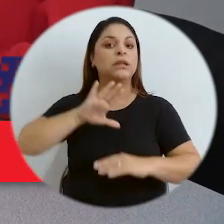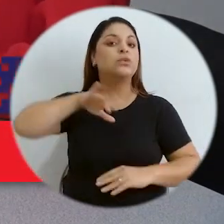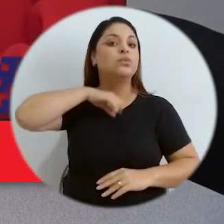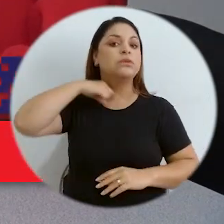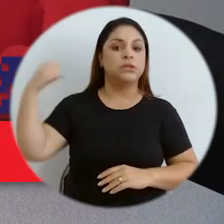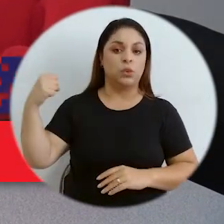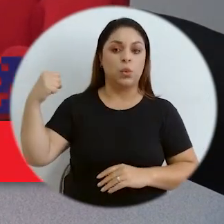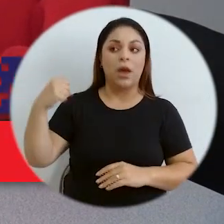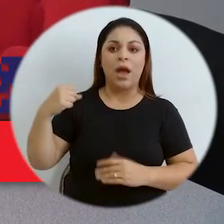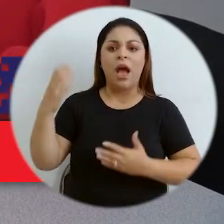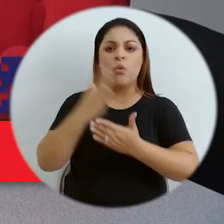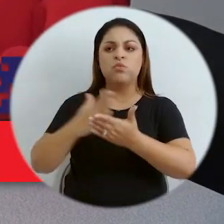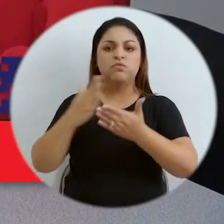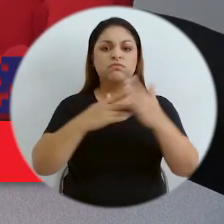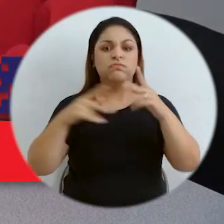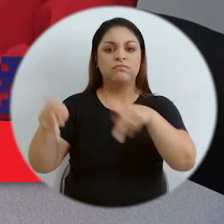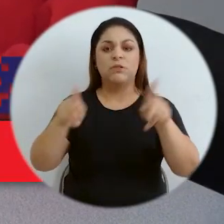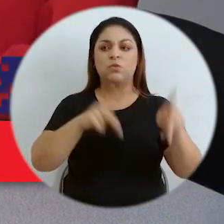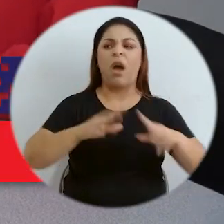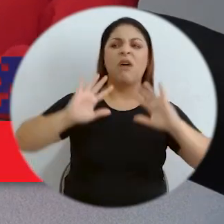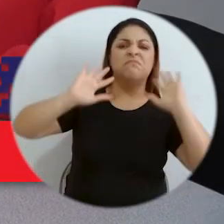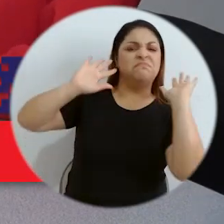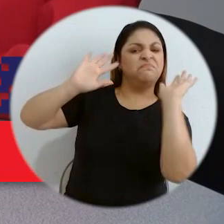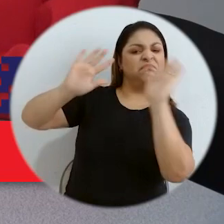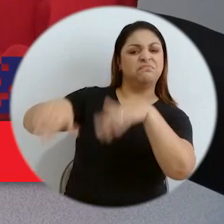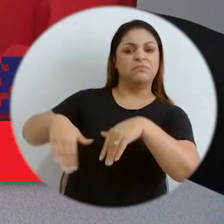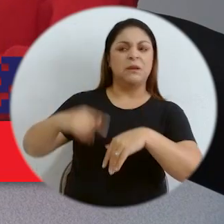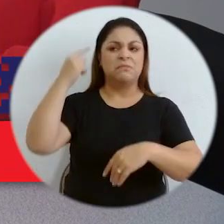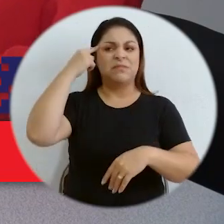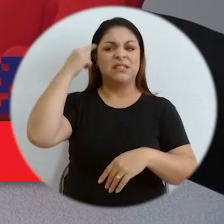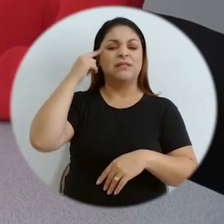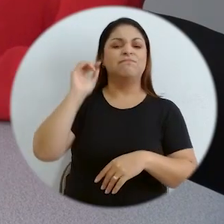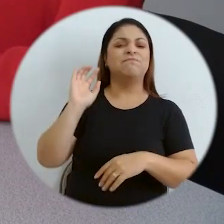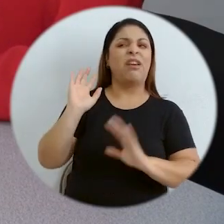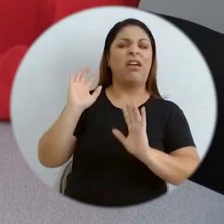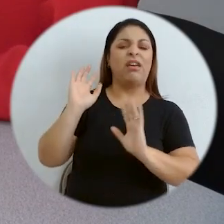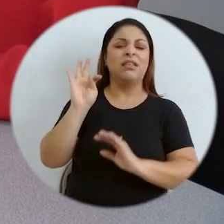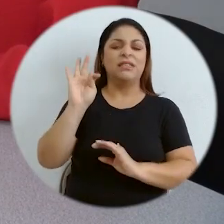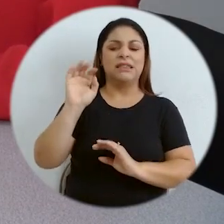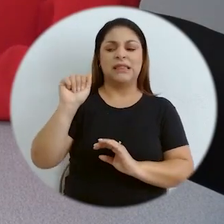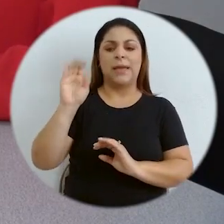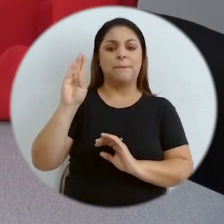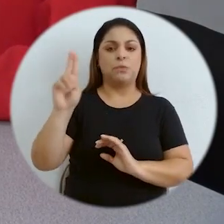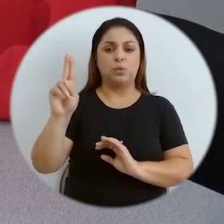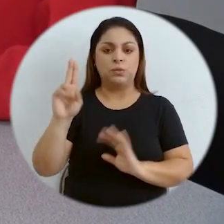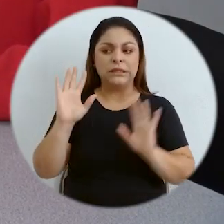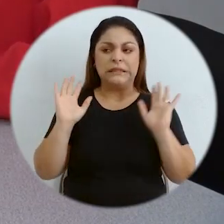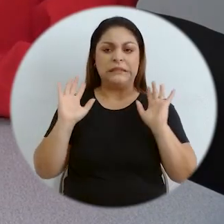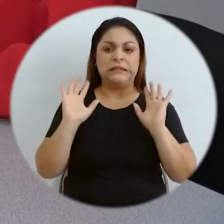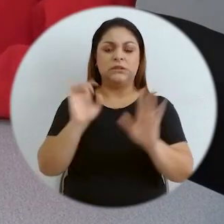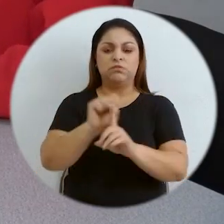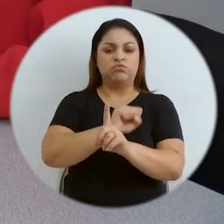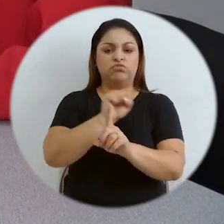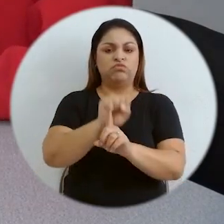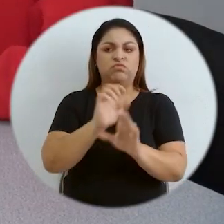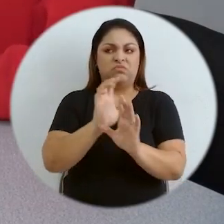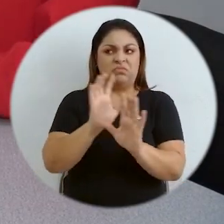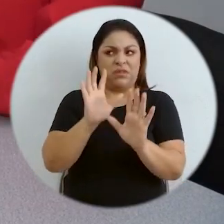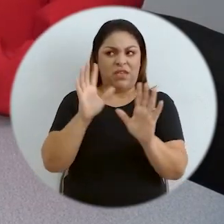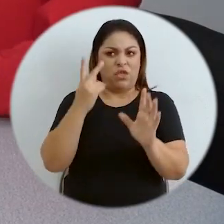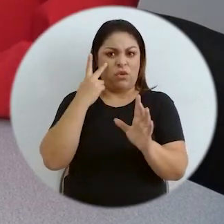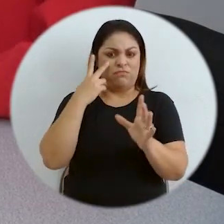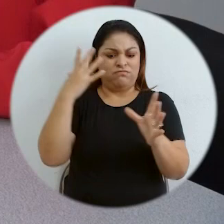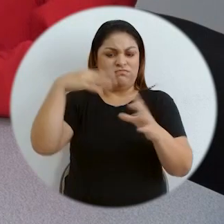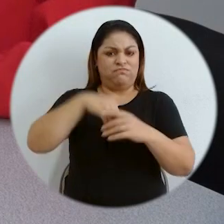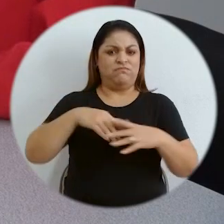muchas veces la gente lo evade, lo ve como un tabú, lo ve como una situación que no está en nuestras vidas o